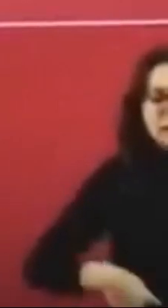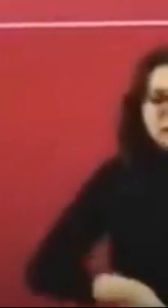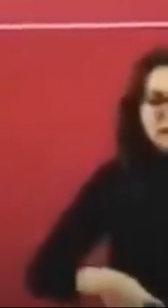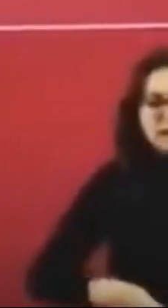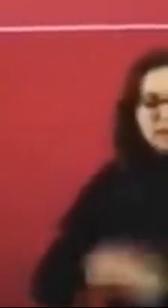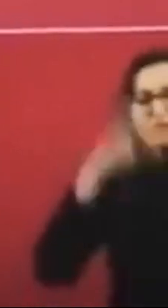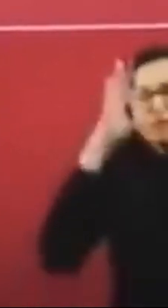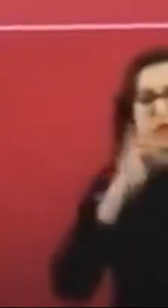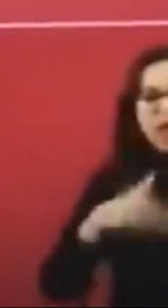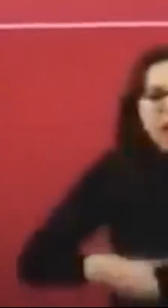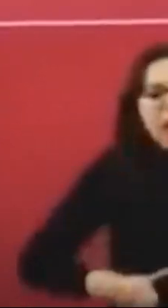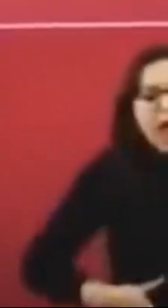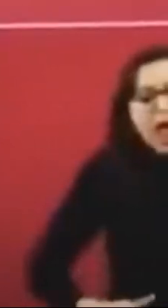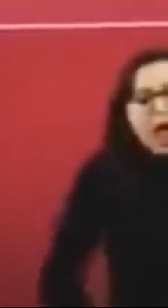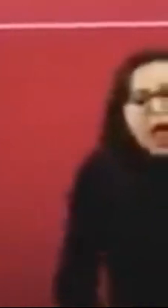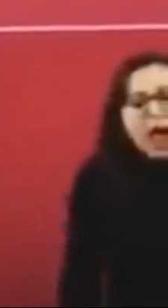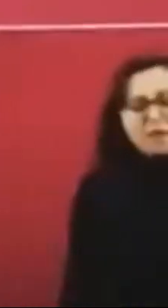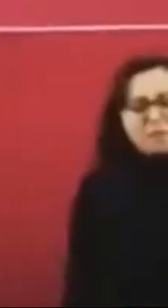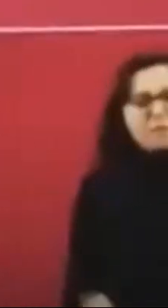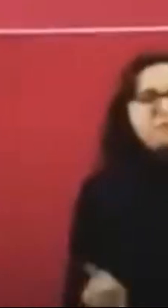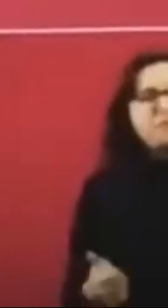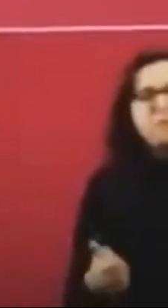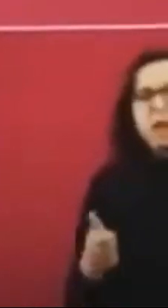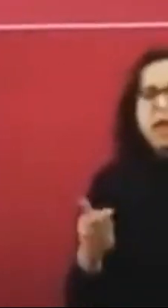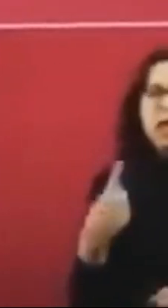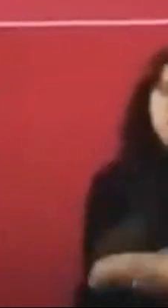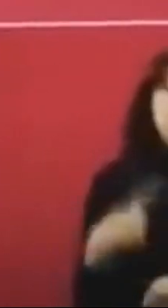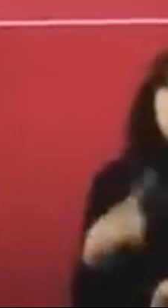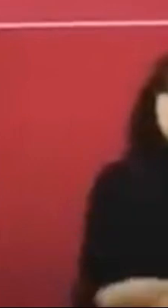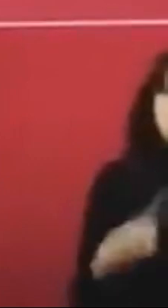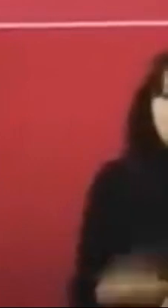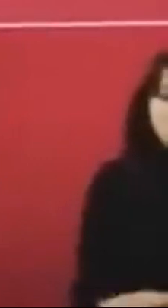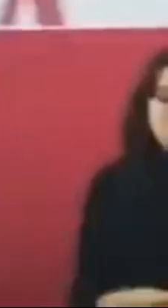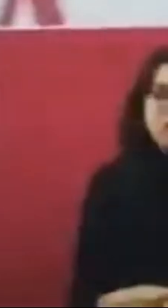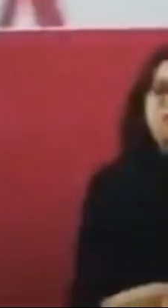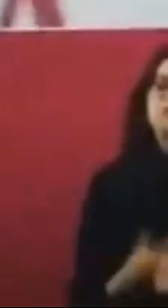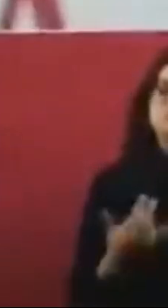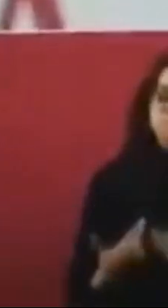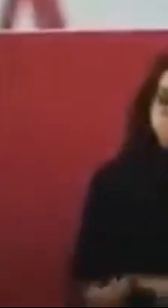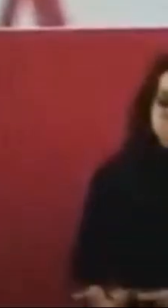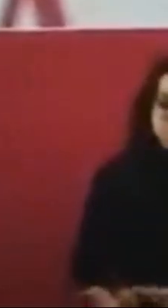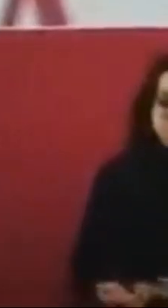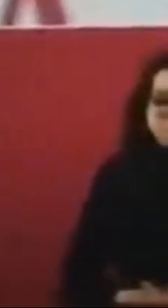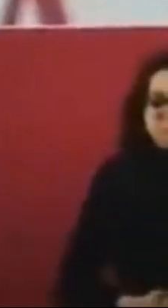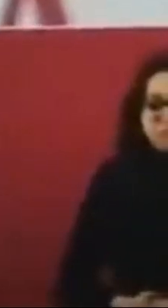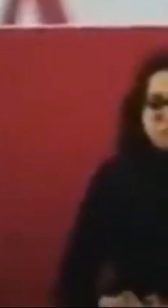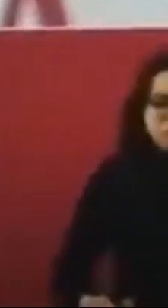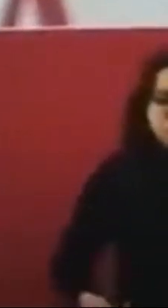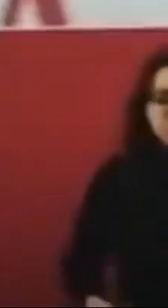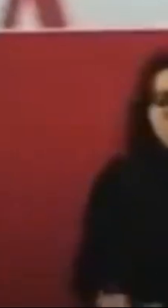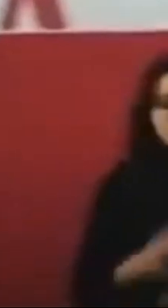a anemia aguda por sangrado de tubo digestivo secundario a úlceras gástricas,